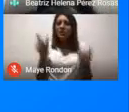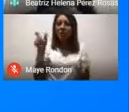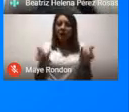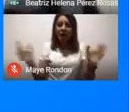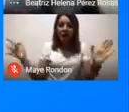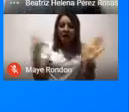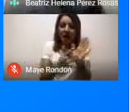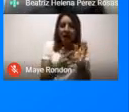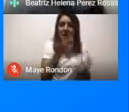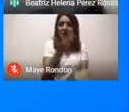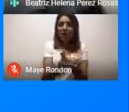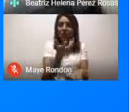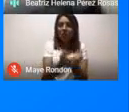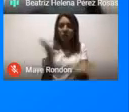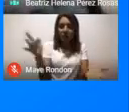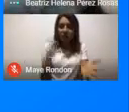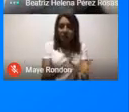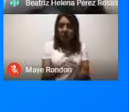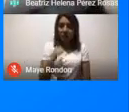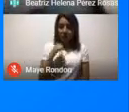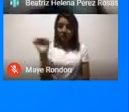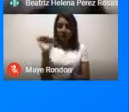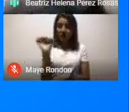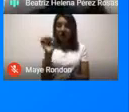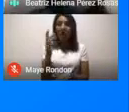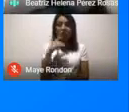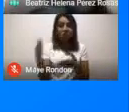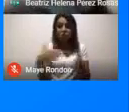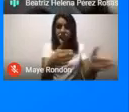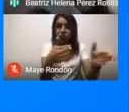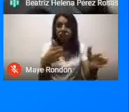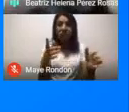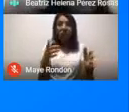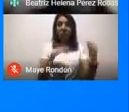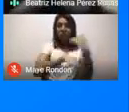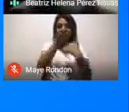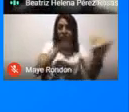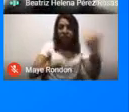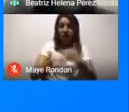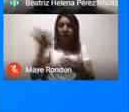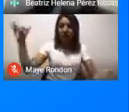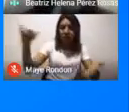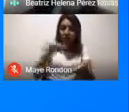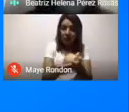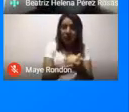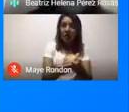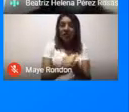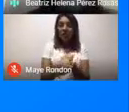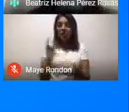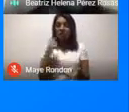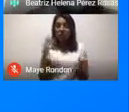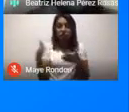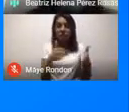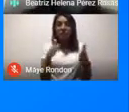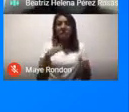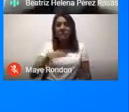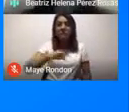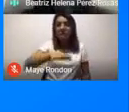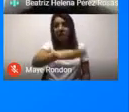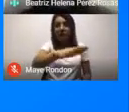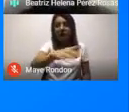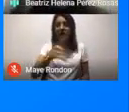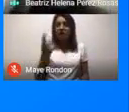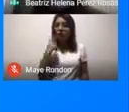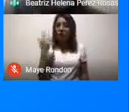a mi laguna. Tengo carreteras, tengo aeropuertos, esto definitivamente son caminos carreteables. Habría que